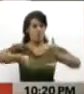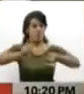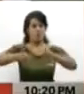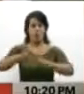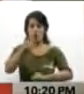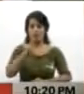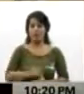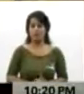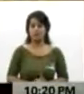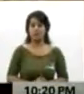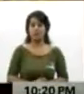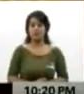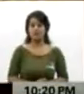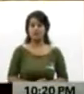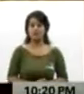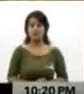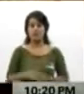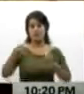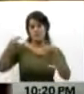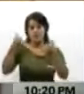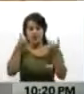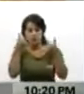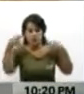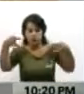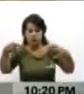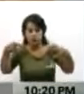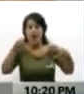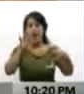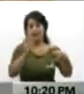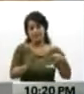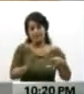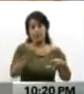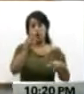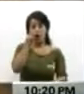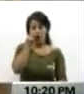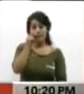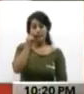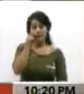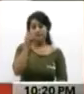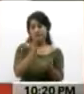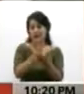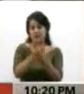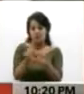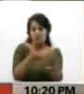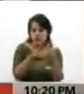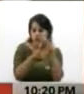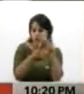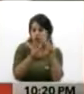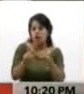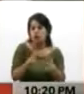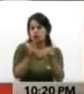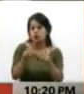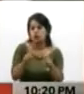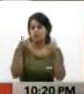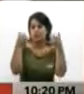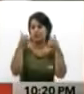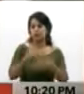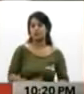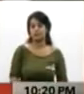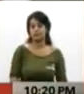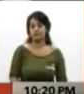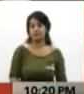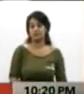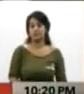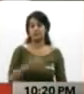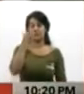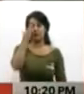El espionaje telefónico, la industria ilegal de los Pérez Matos, según Ramón Escobar Salón. Aquí usted lee